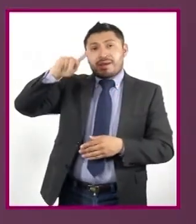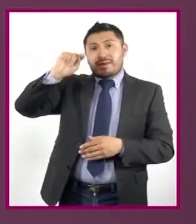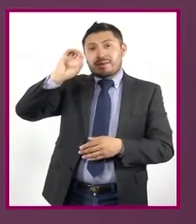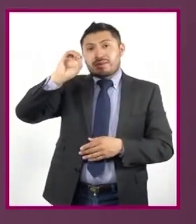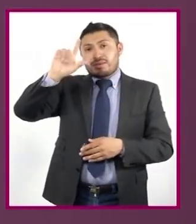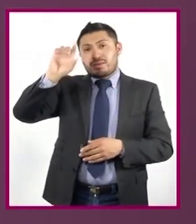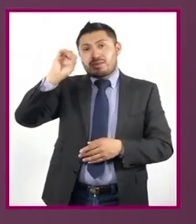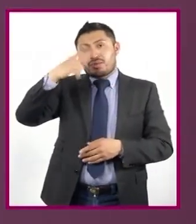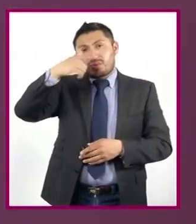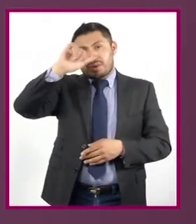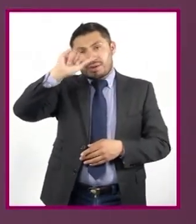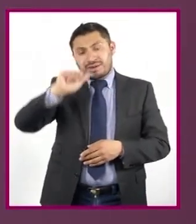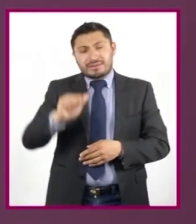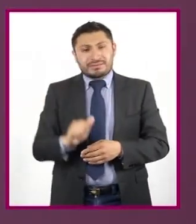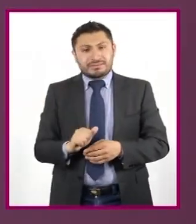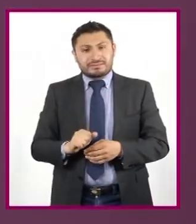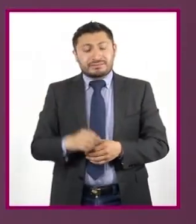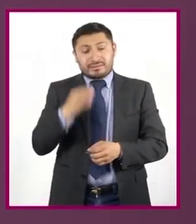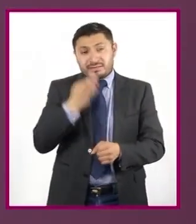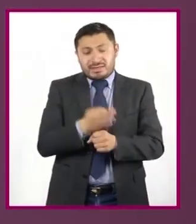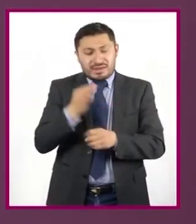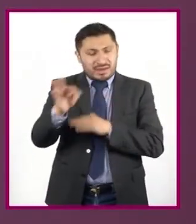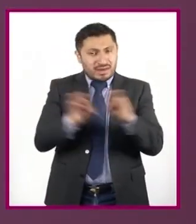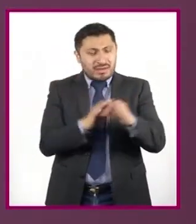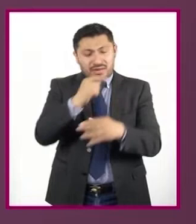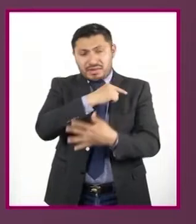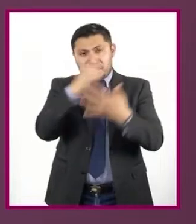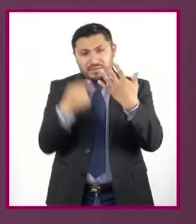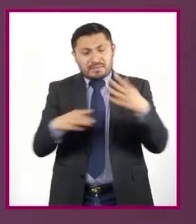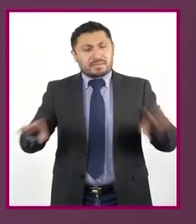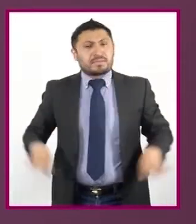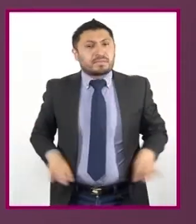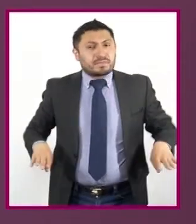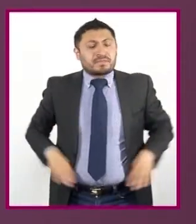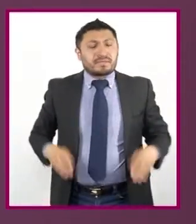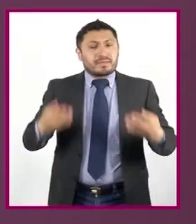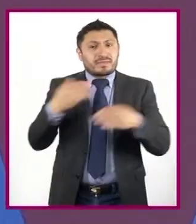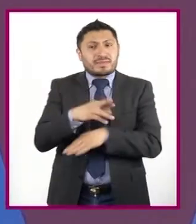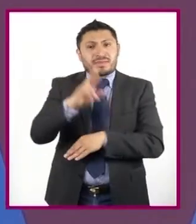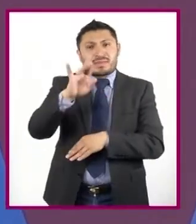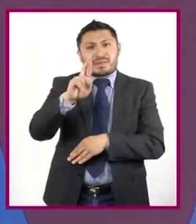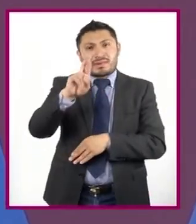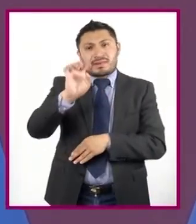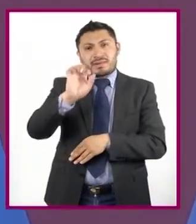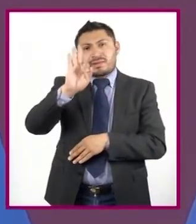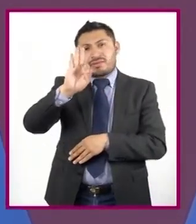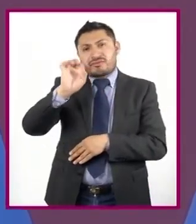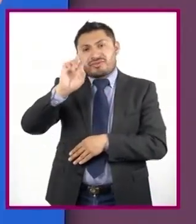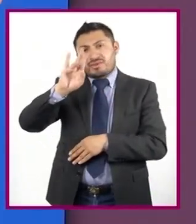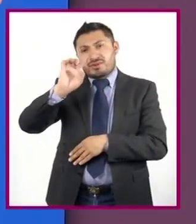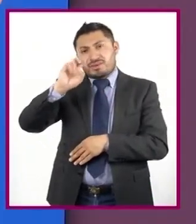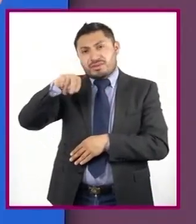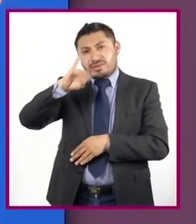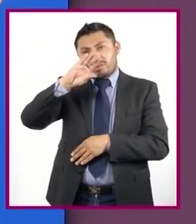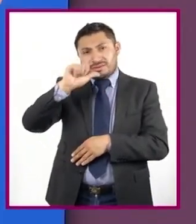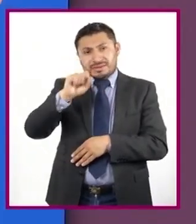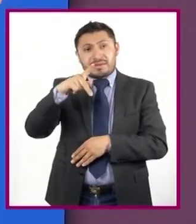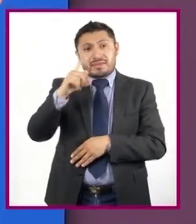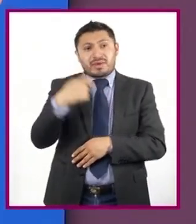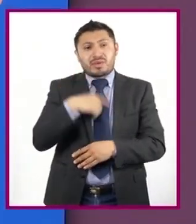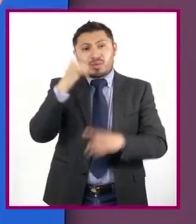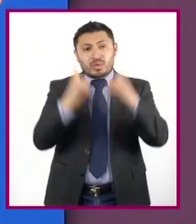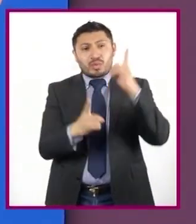Profesora, hasta el momento hemos trabajado algunas características de las referencias, pero todavía tengo dudas.